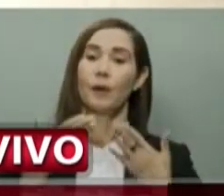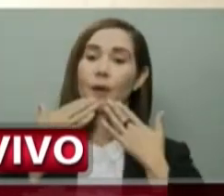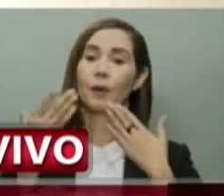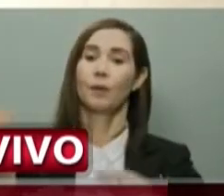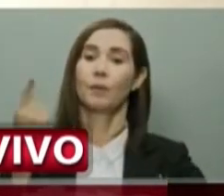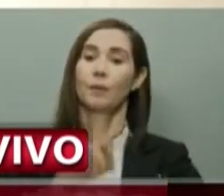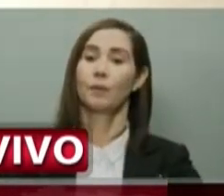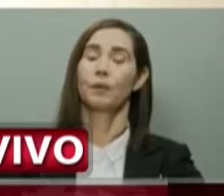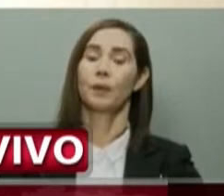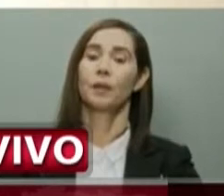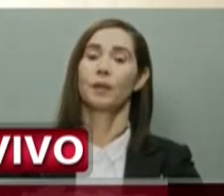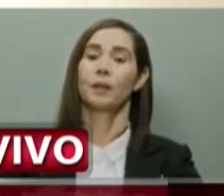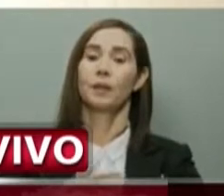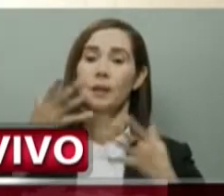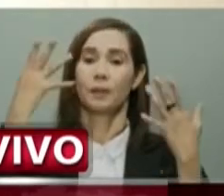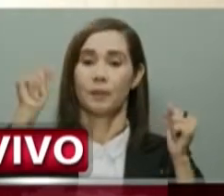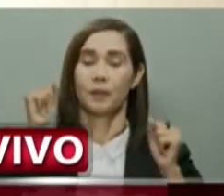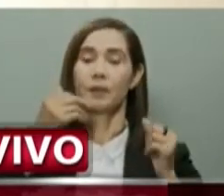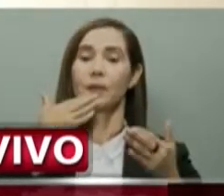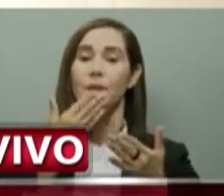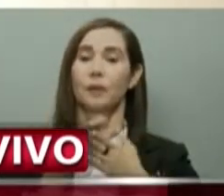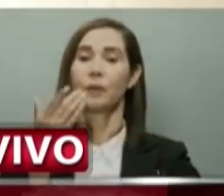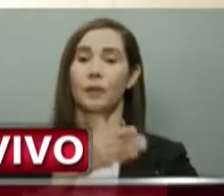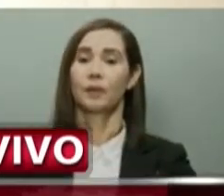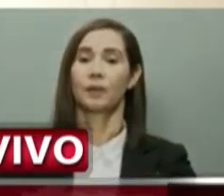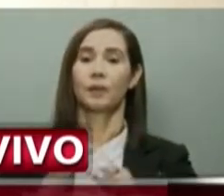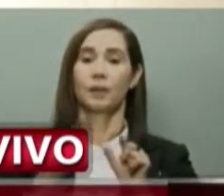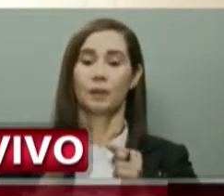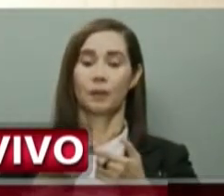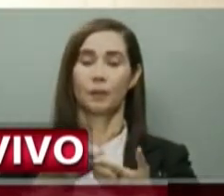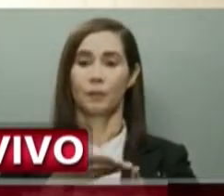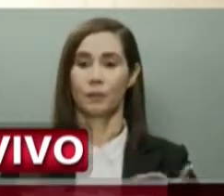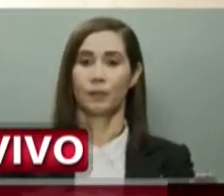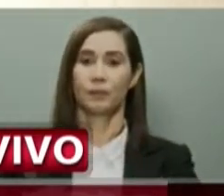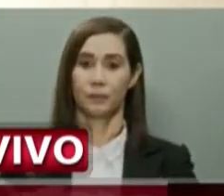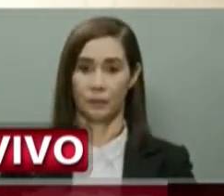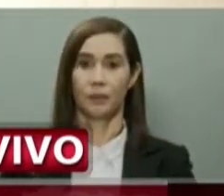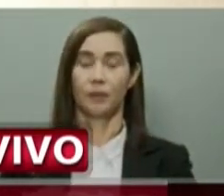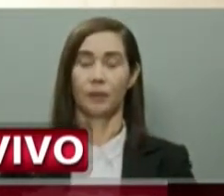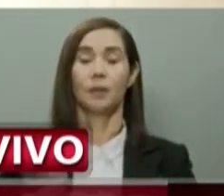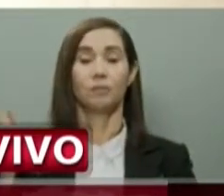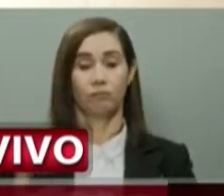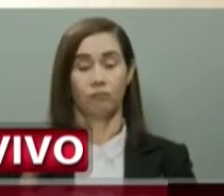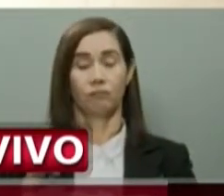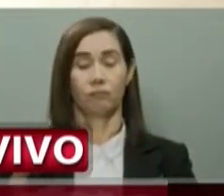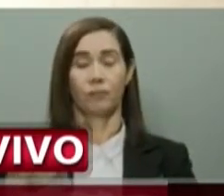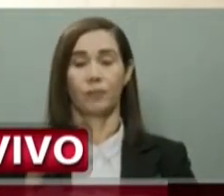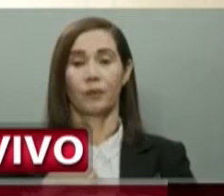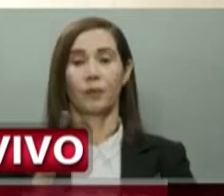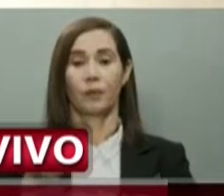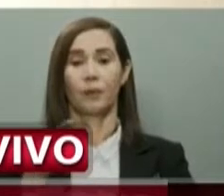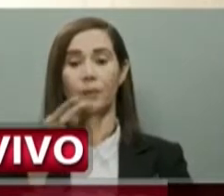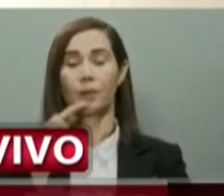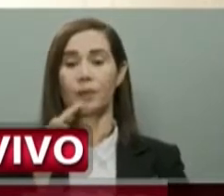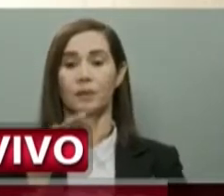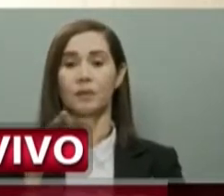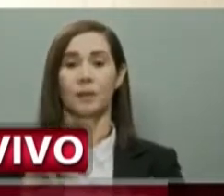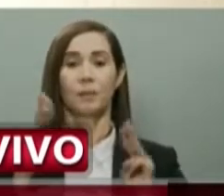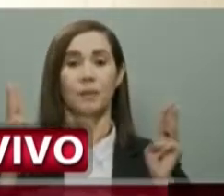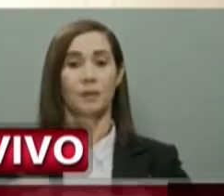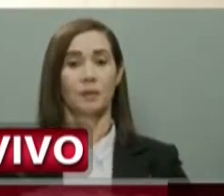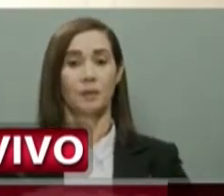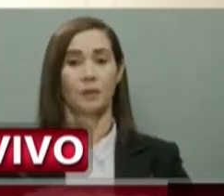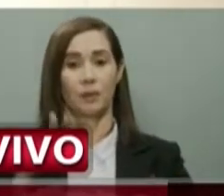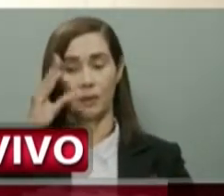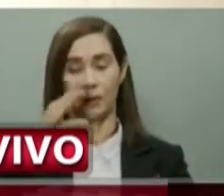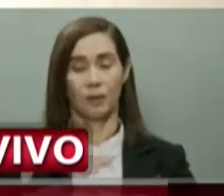del Gabinete Agropecuario, buen día amigos de la prensa. Carolina, te quiero informar que sí, que ya lo estamos haciendo, como bien decía el ministro de